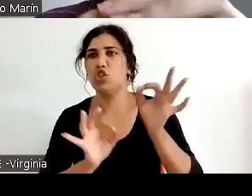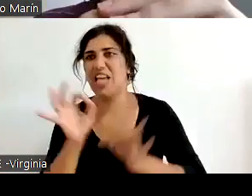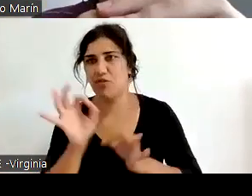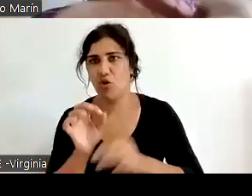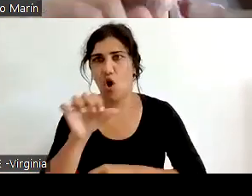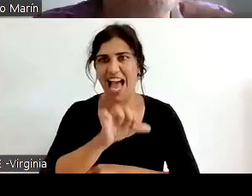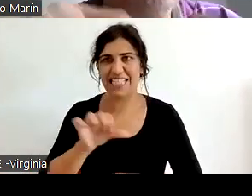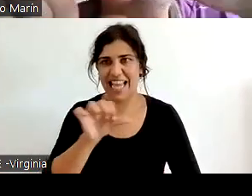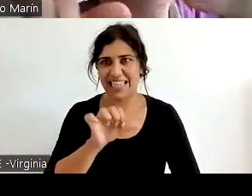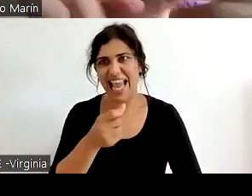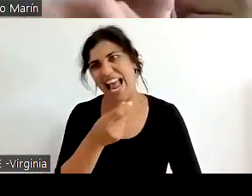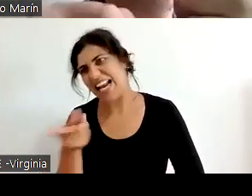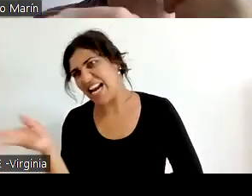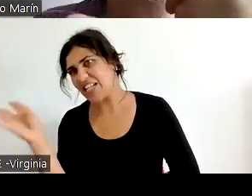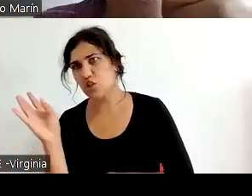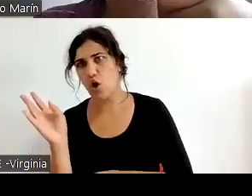son antioxidantes,